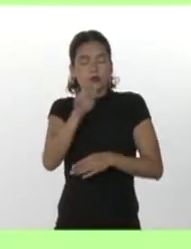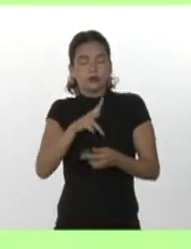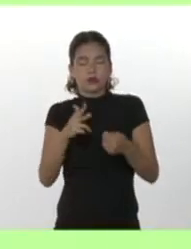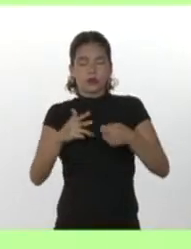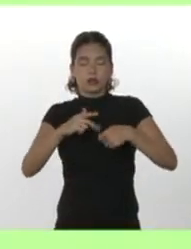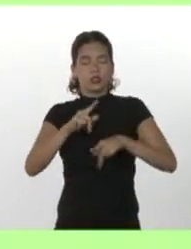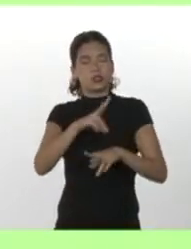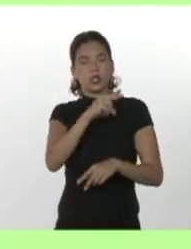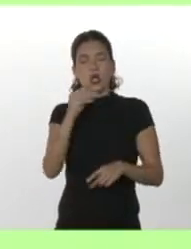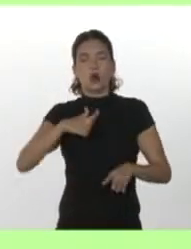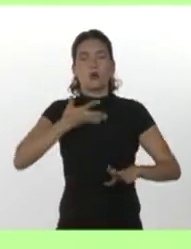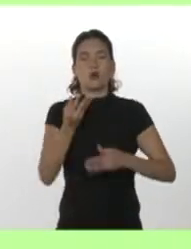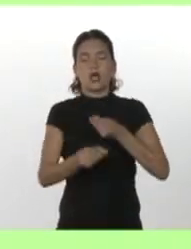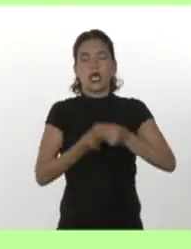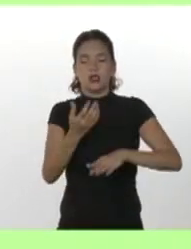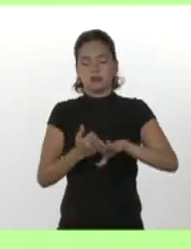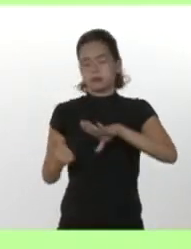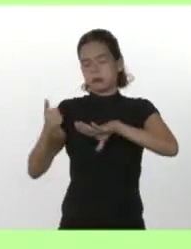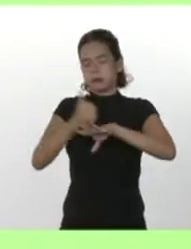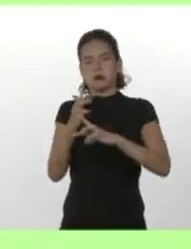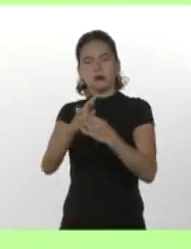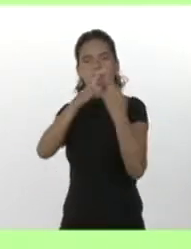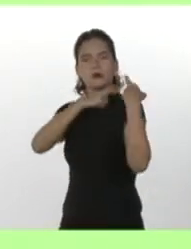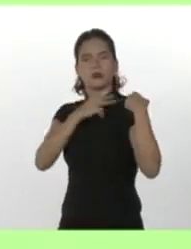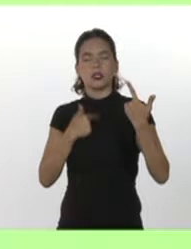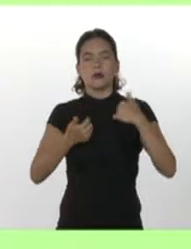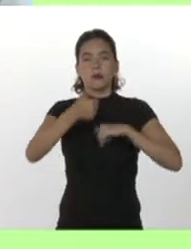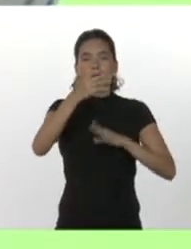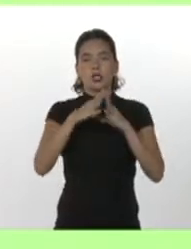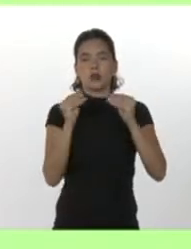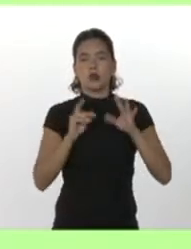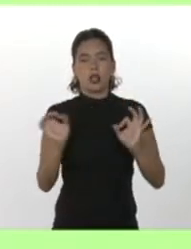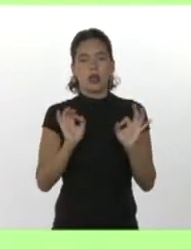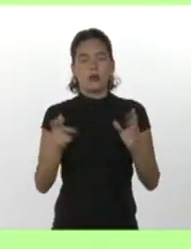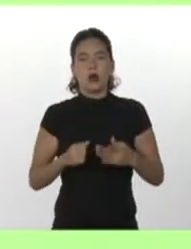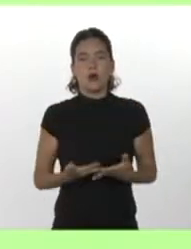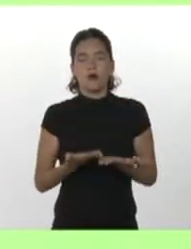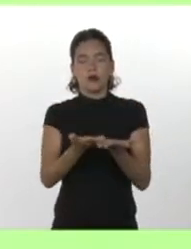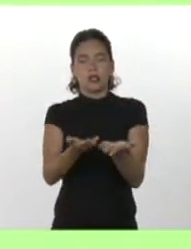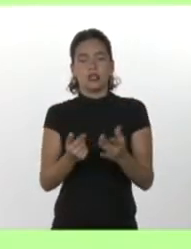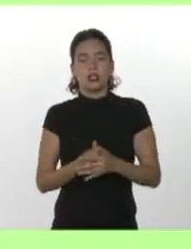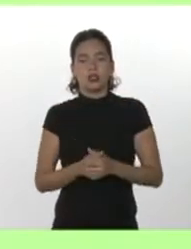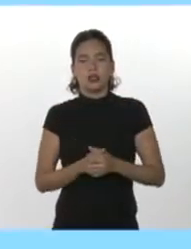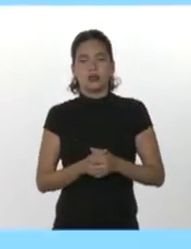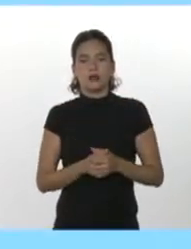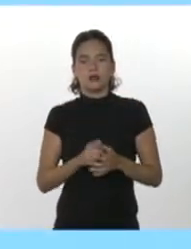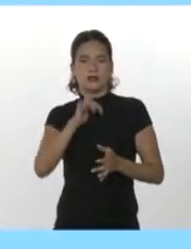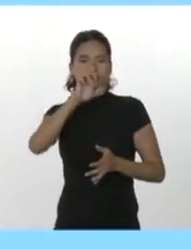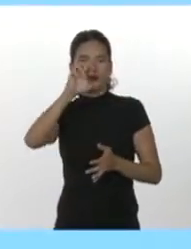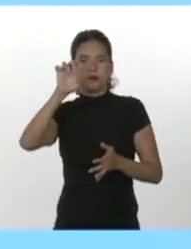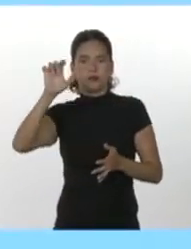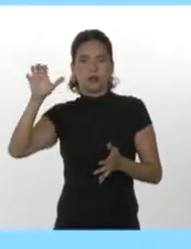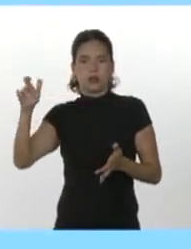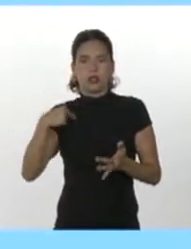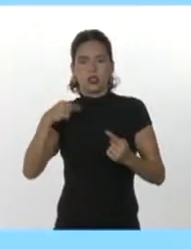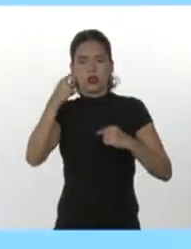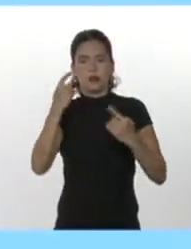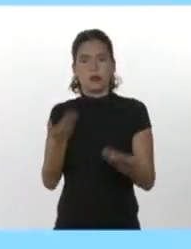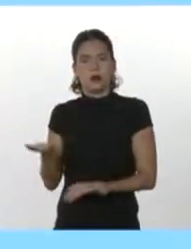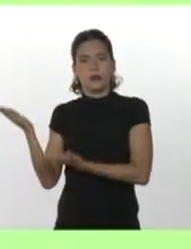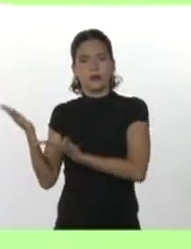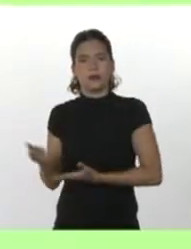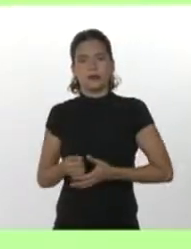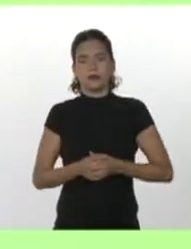el adulto significativo y solo ofrecerle la letra que vemos